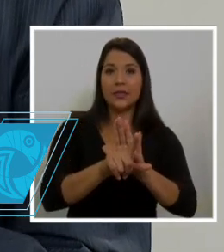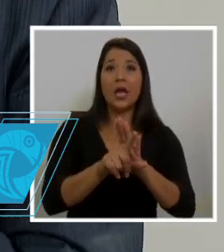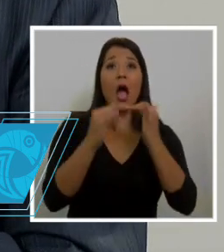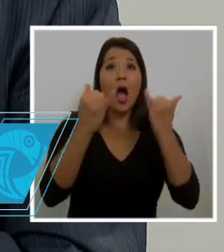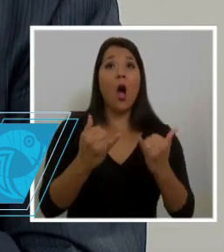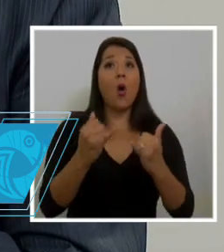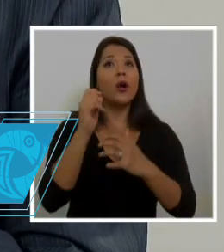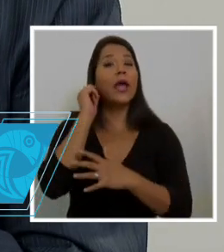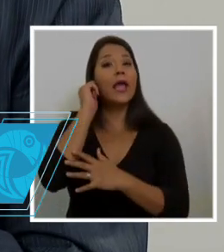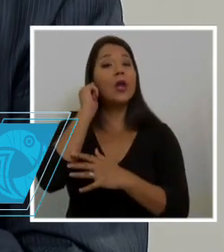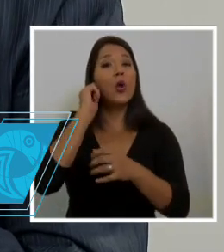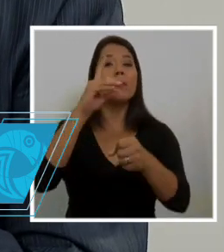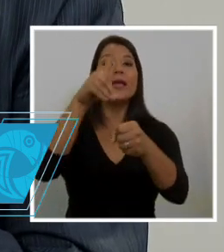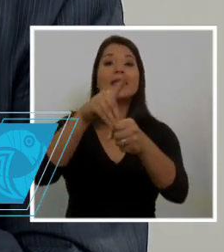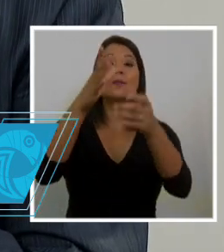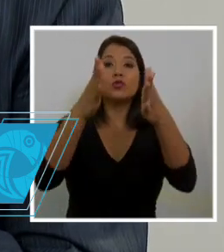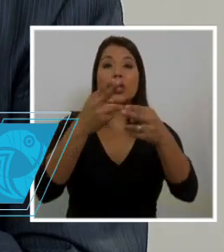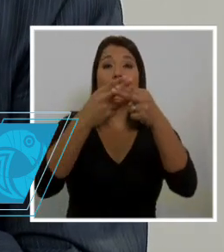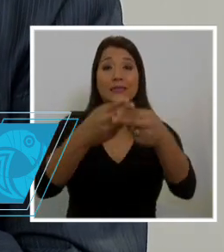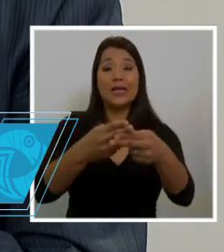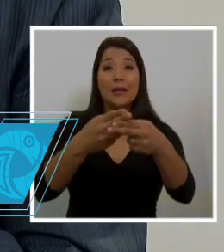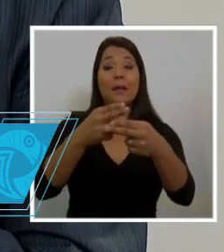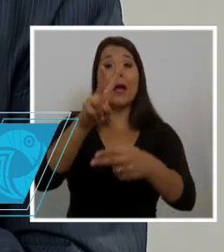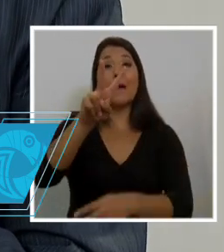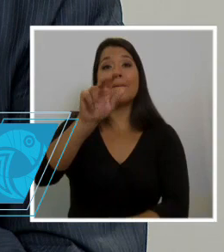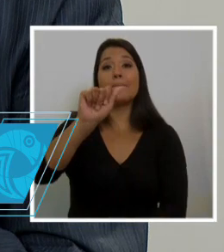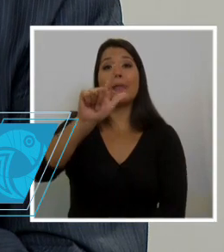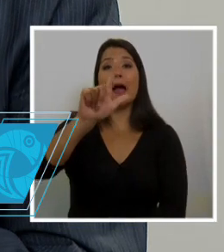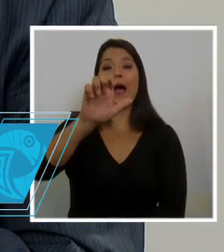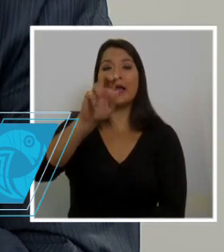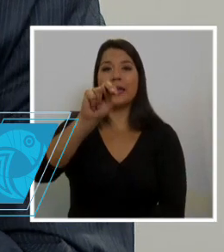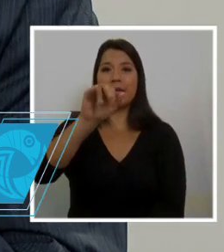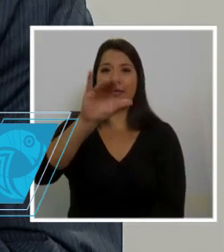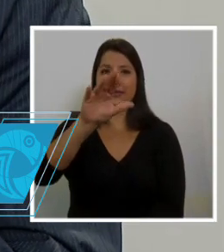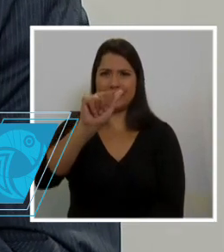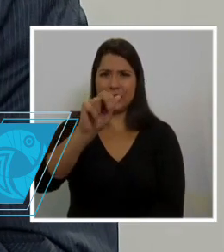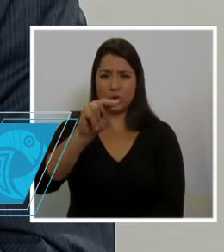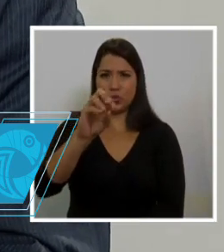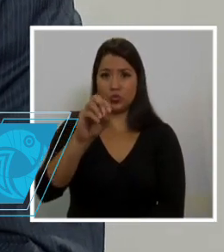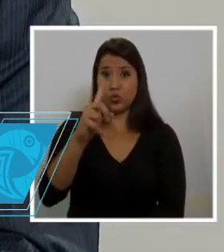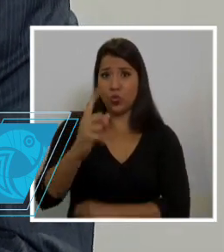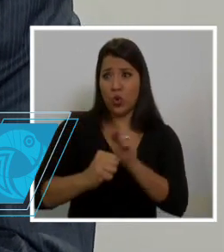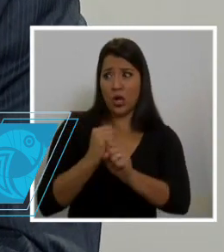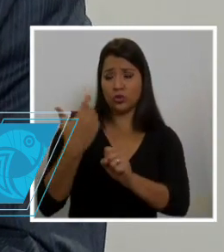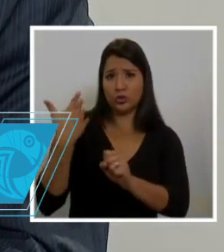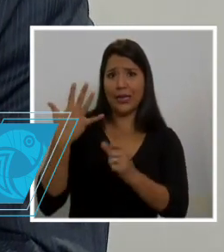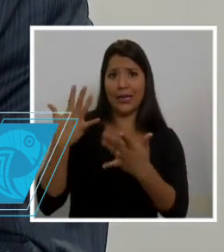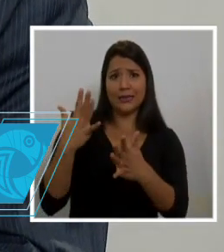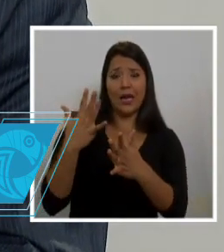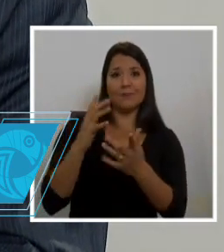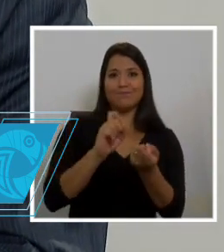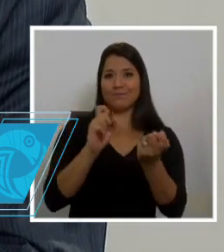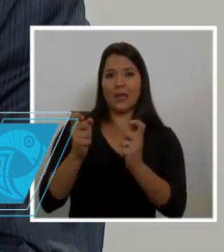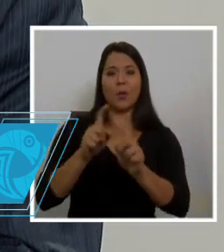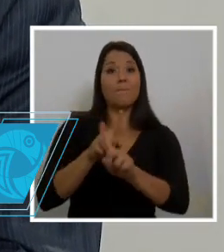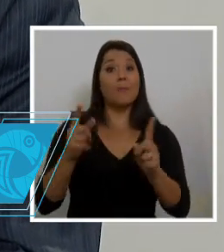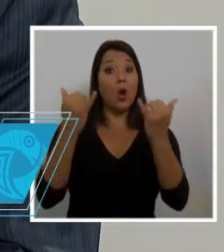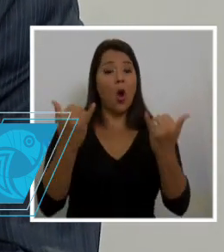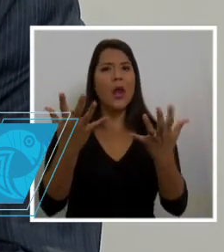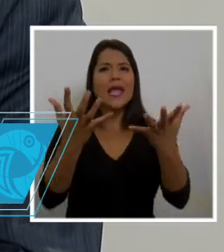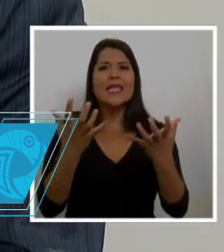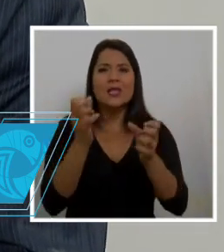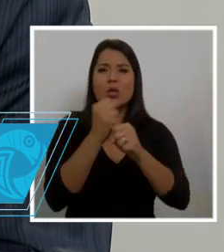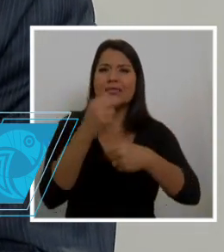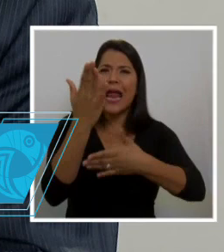muchacho diputado valenciano, hace un año se liberó, pero en esta ocasión quiso hacer algo similar y lo